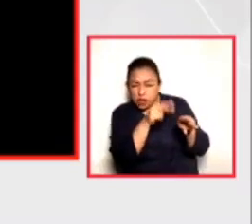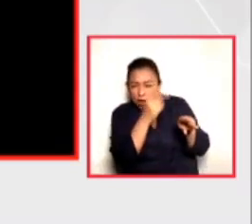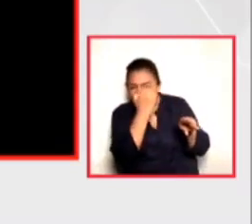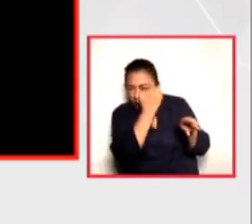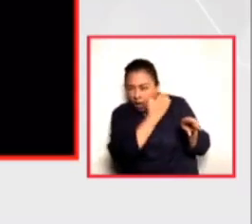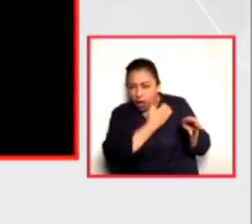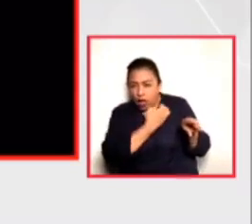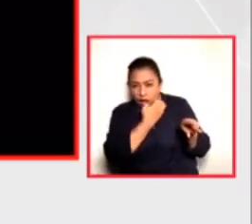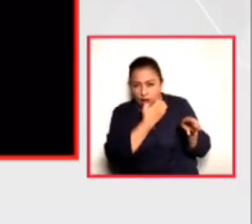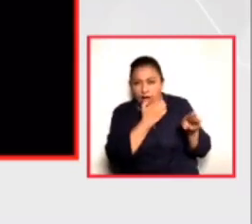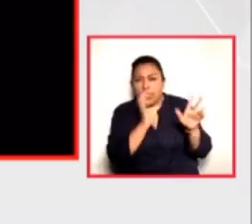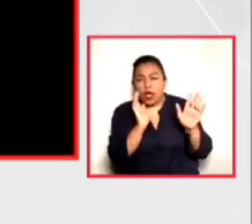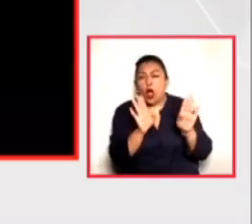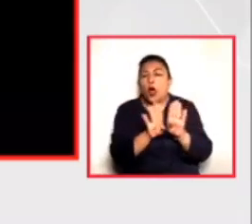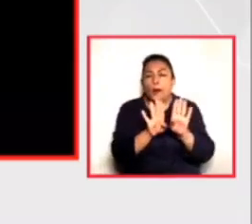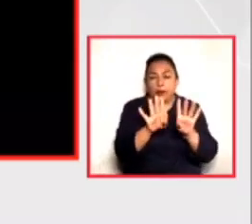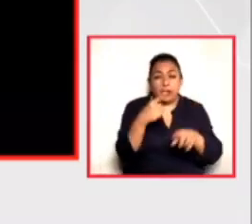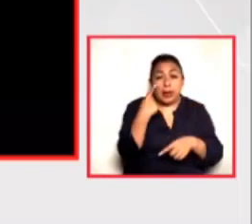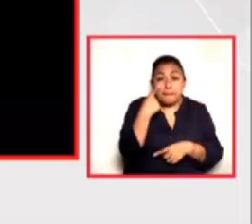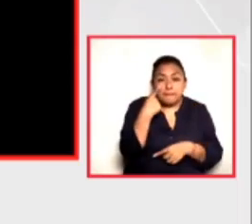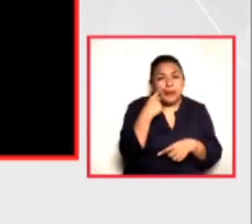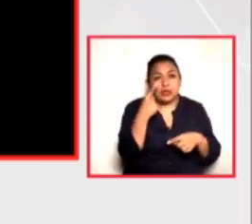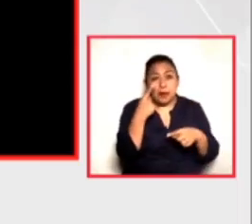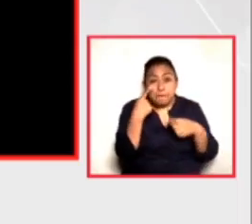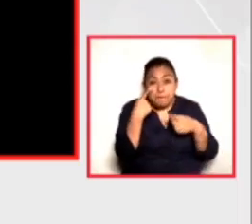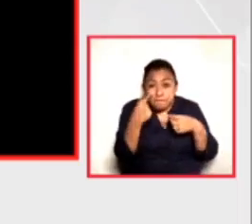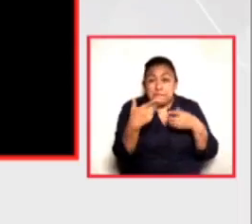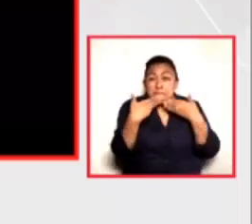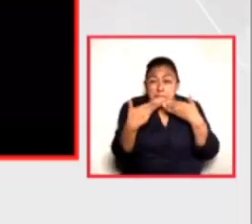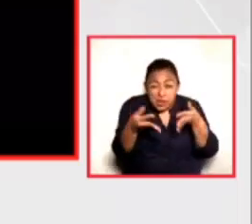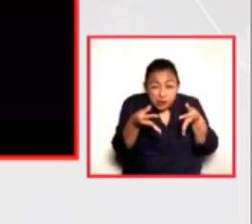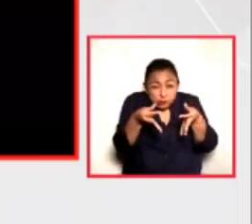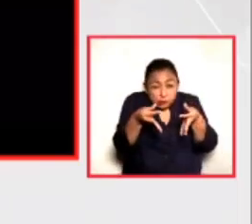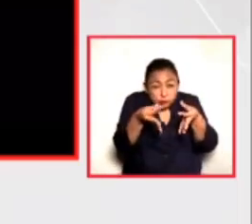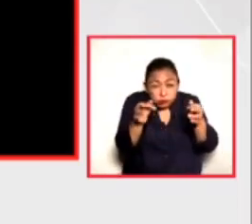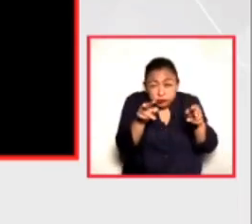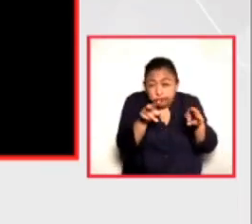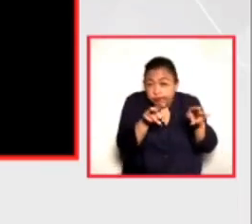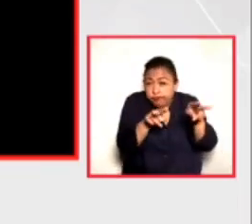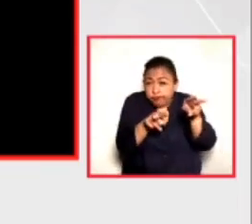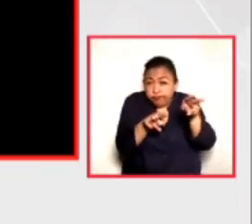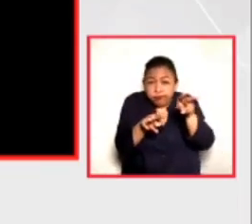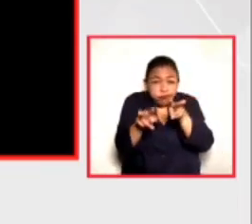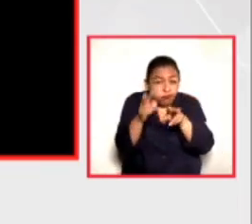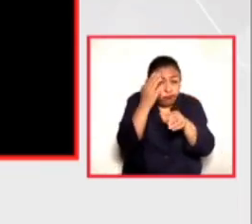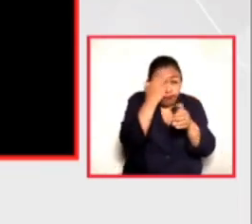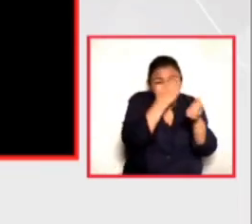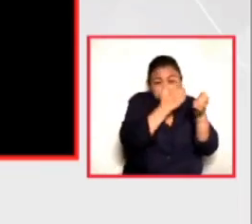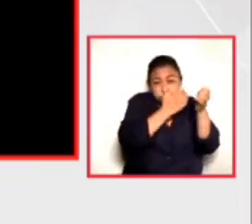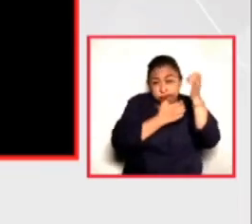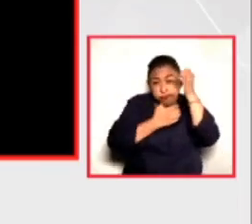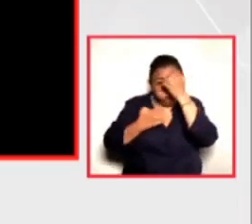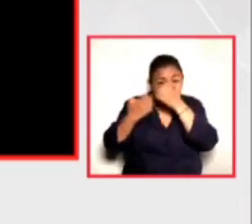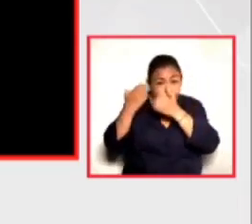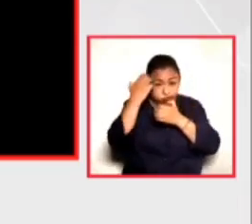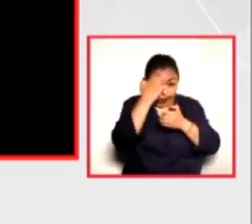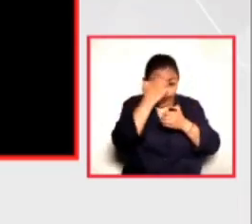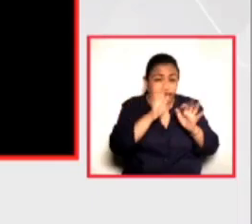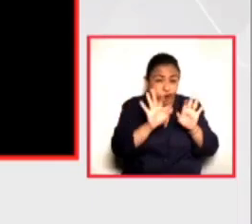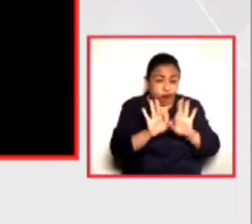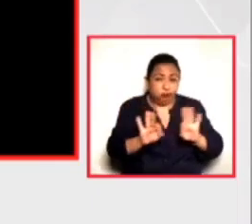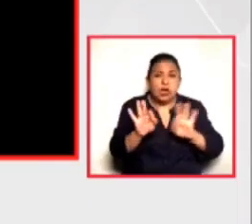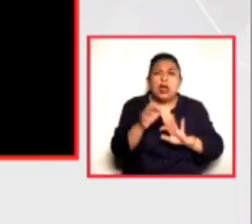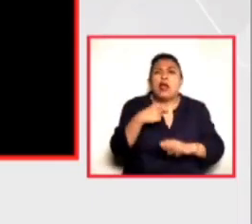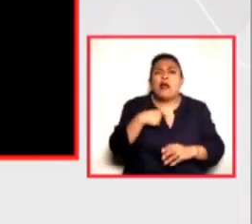otras palabras, mirar bien, ¿no? Y analizar. Uno analiza fácilmente